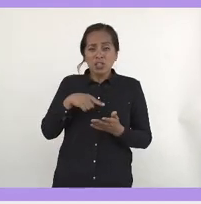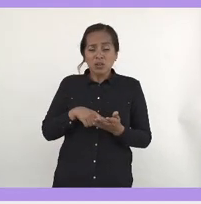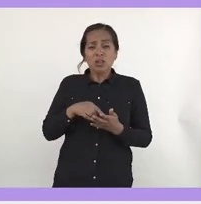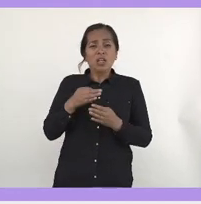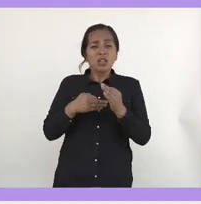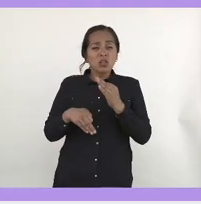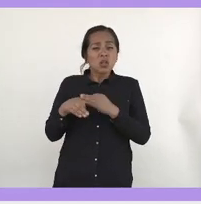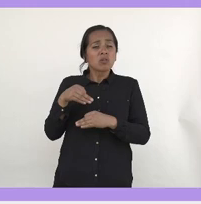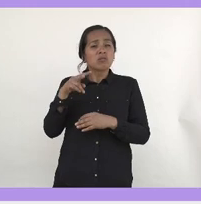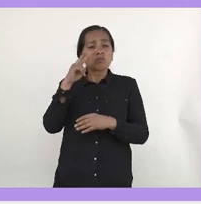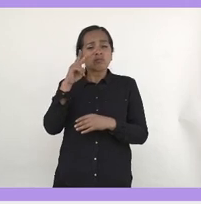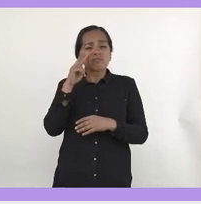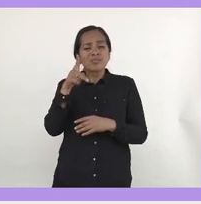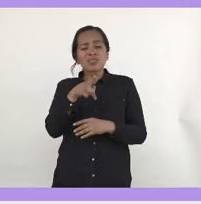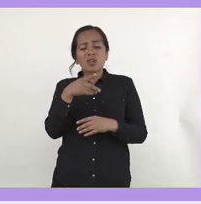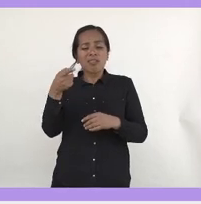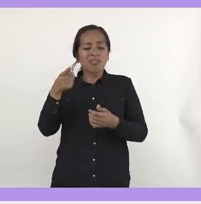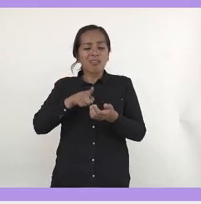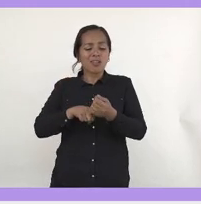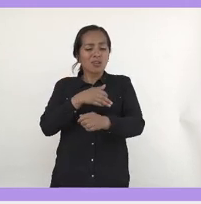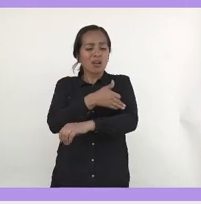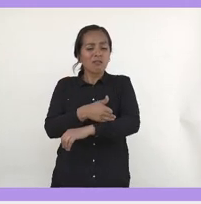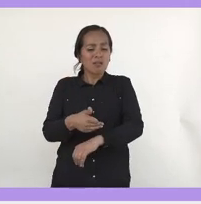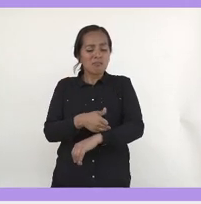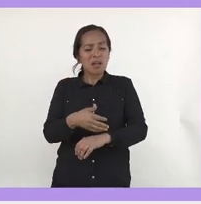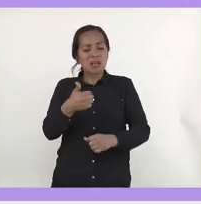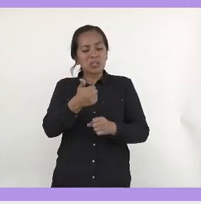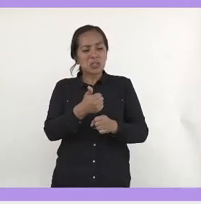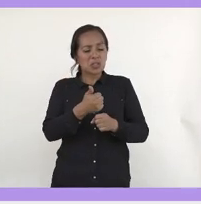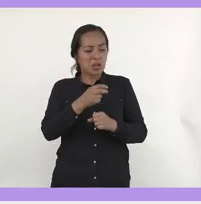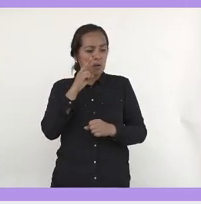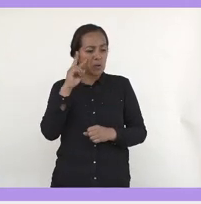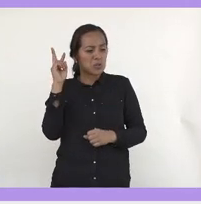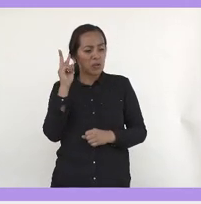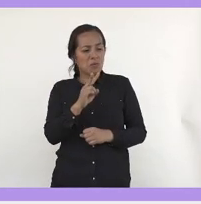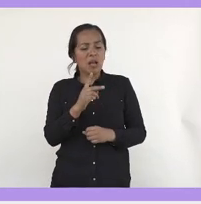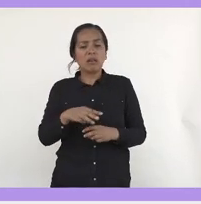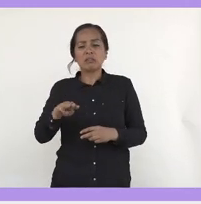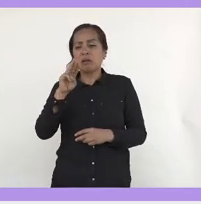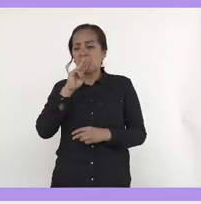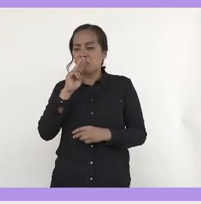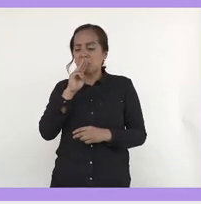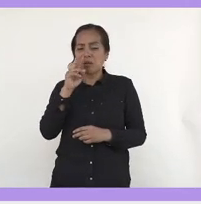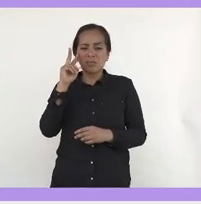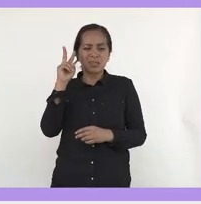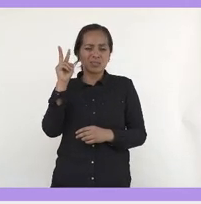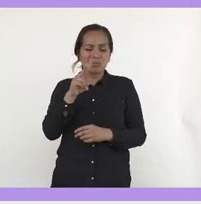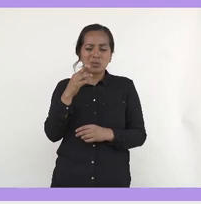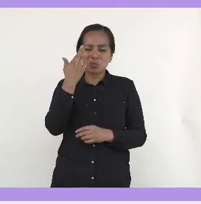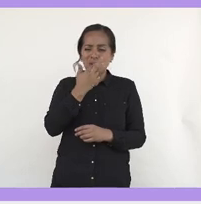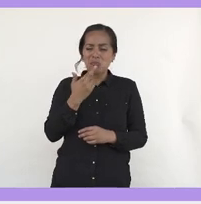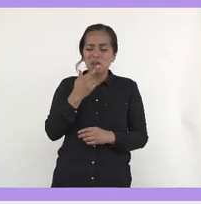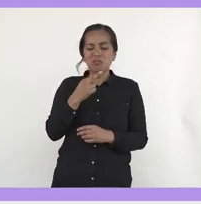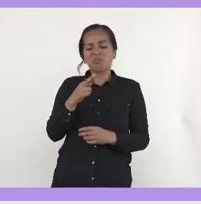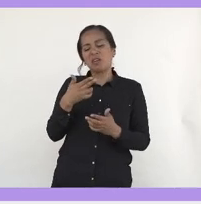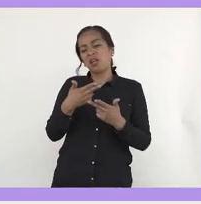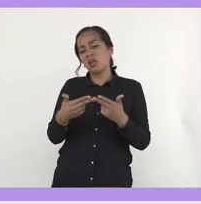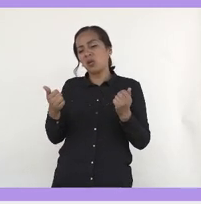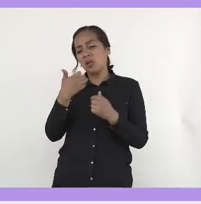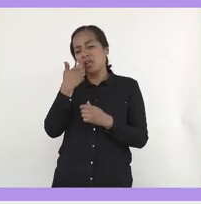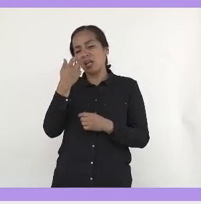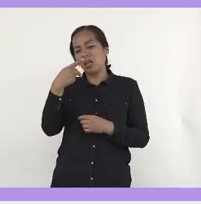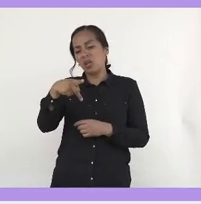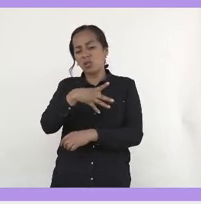diferentes hemos visto a nuestras abuelas hemos visto a nuestras madres y creo que nadie quiere que